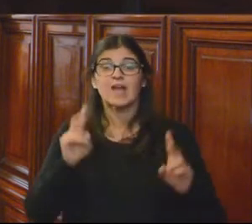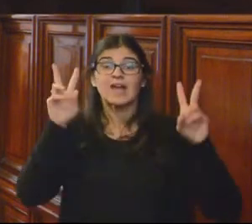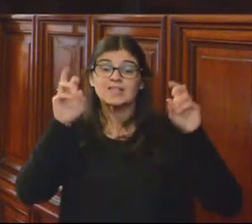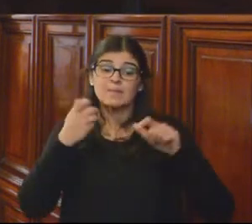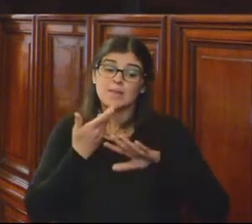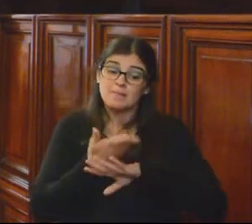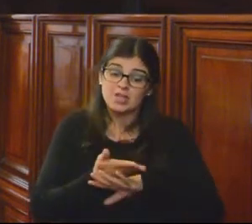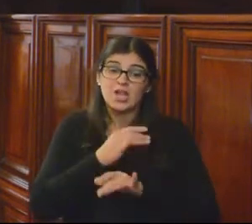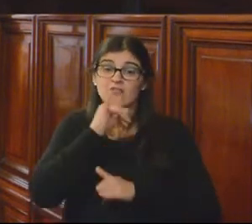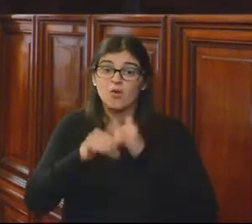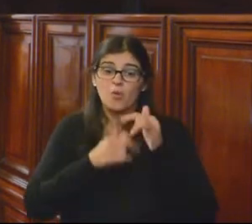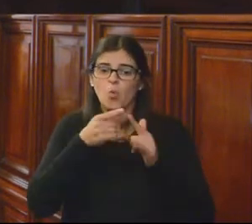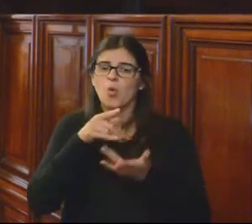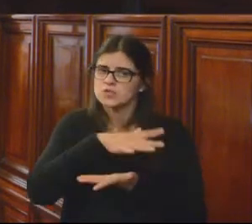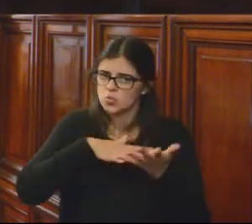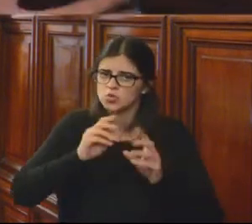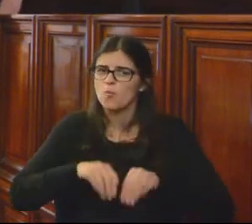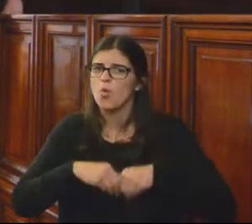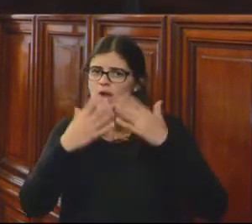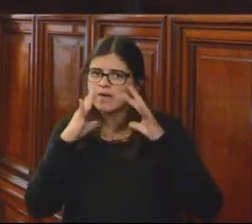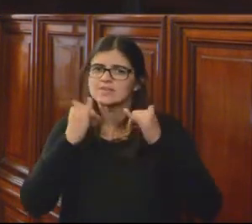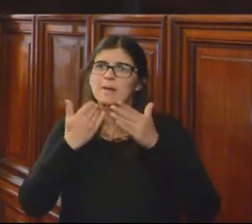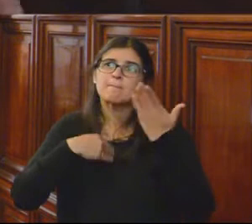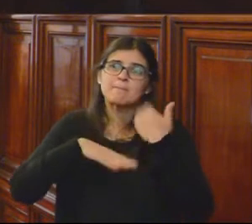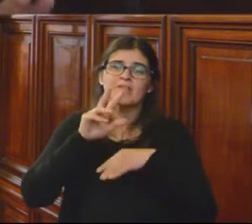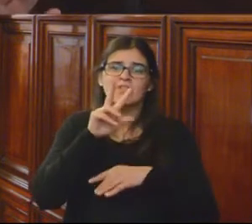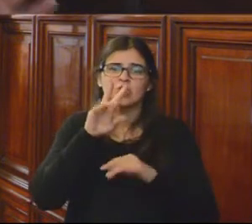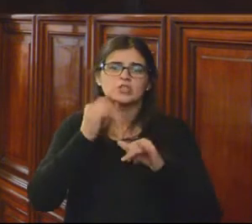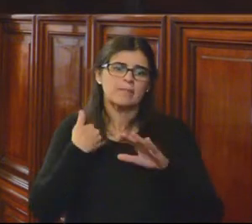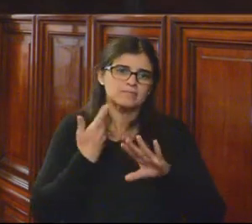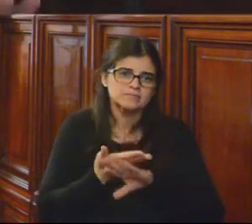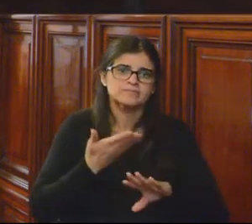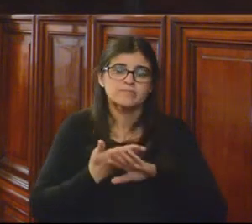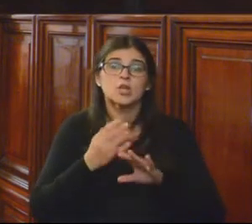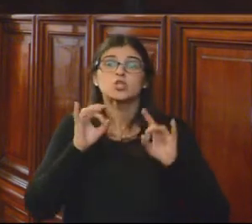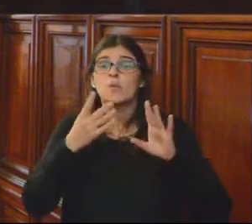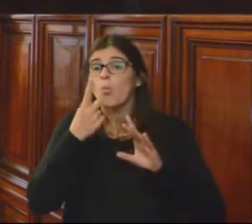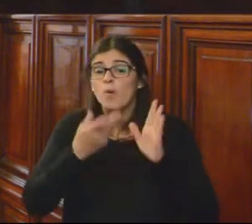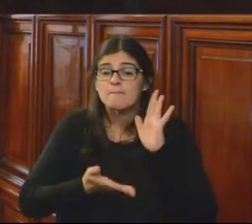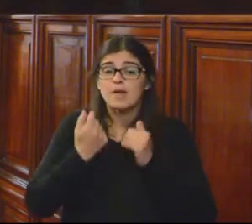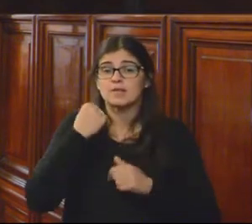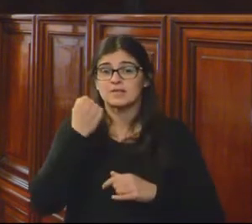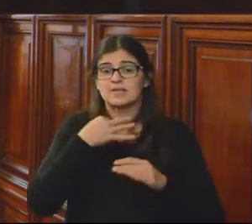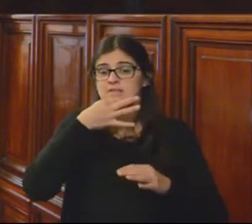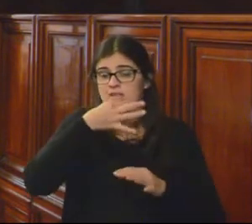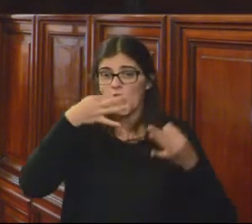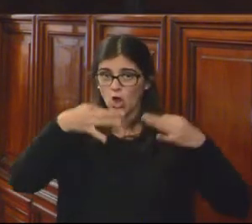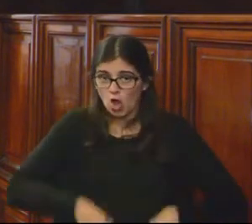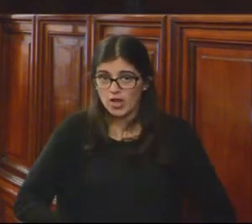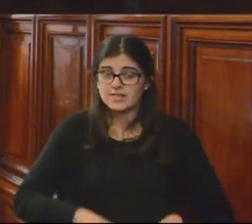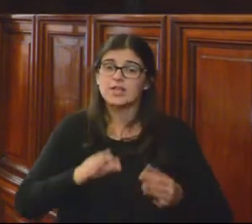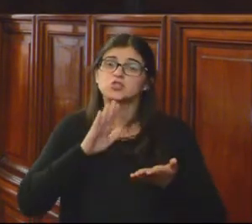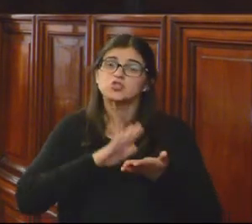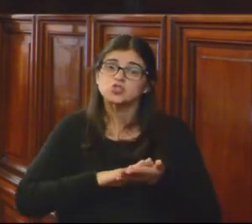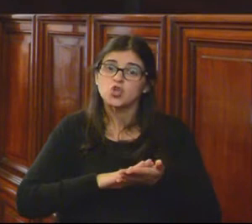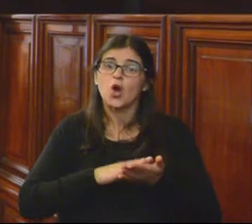peticiones de información, ahí tenemos una situación muy grave. Nosotros hemos hecho más de 32 peticiones, solo quiero resaltar una muy concreta, que es una relativa al